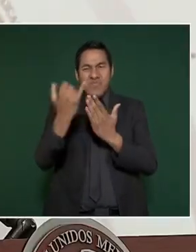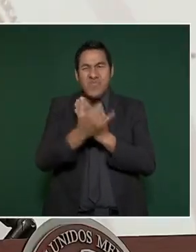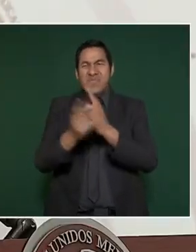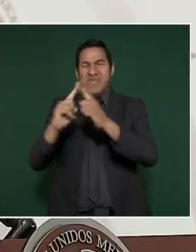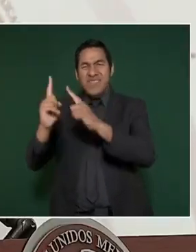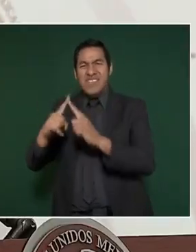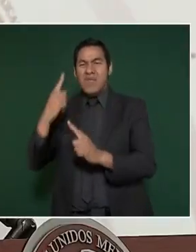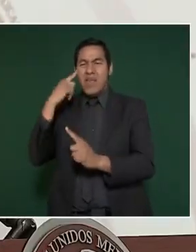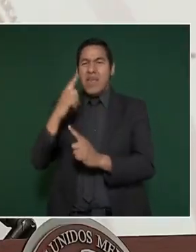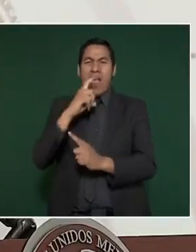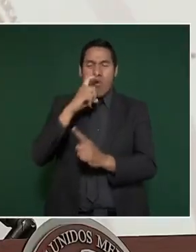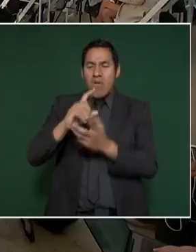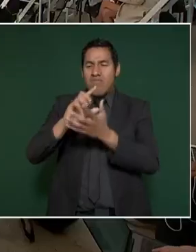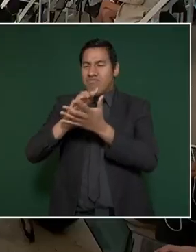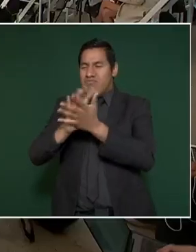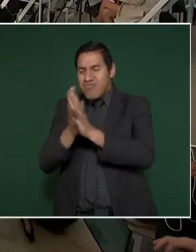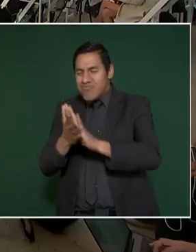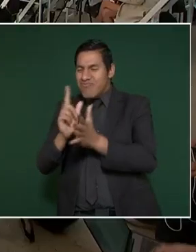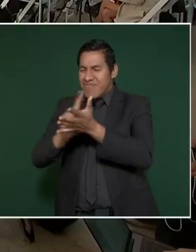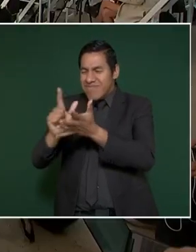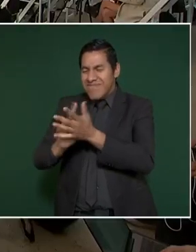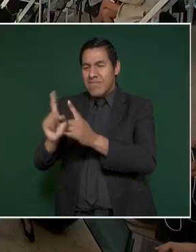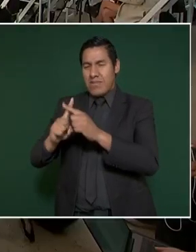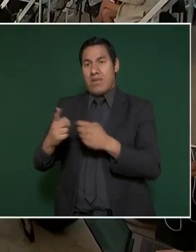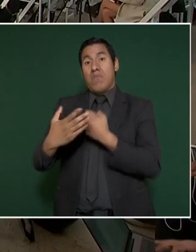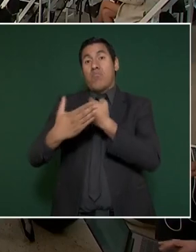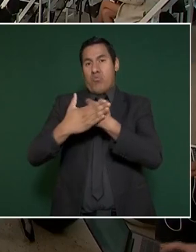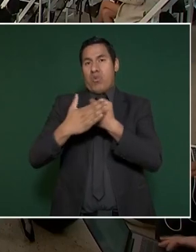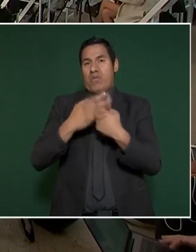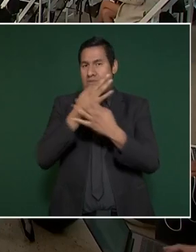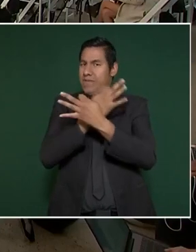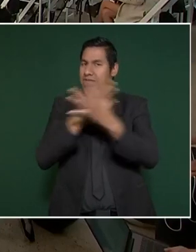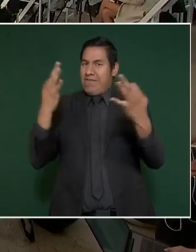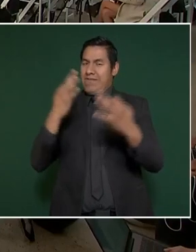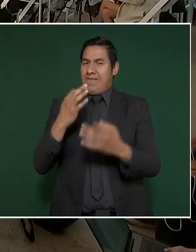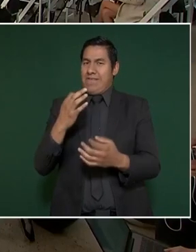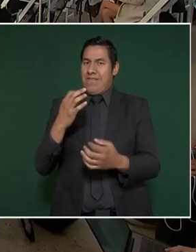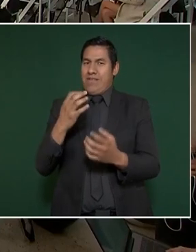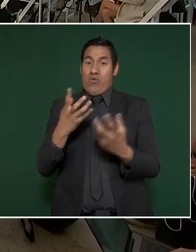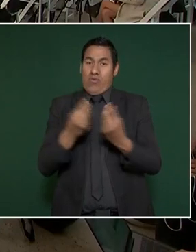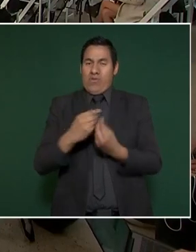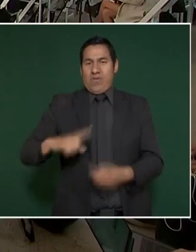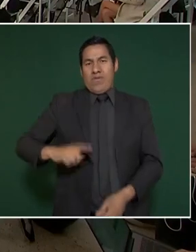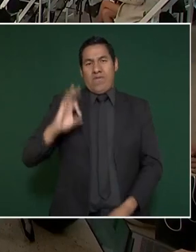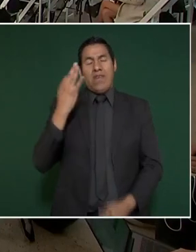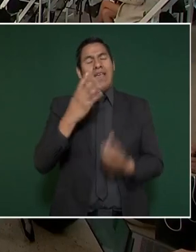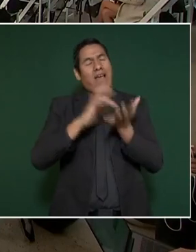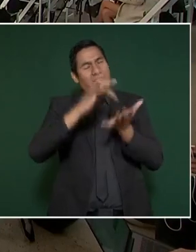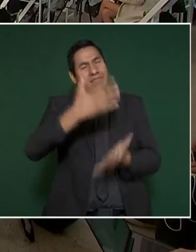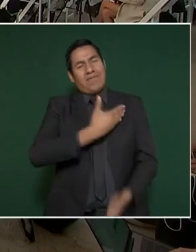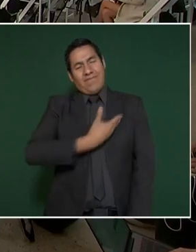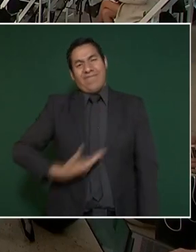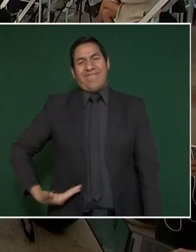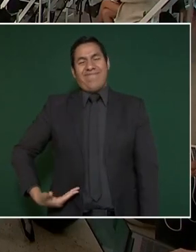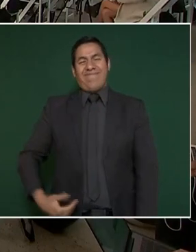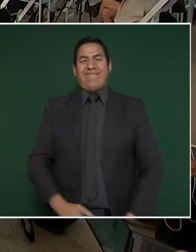platicando con el Gobierno Federal que en su momento podemos compartir con todos ustedes Muchas gracias presidente